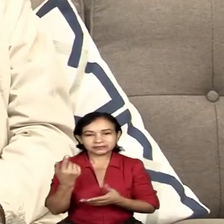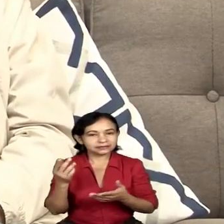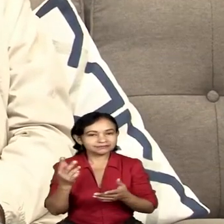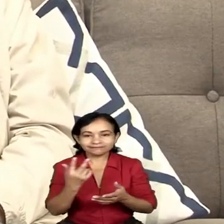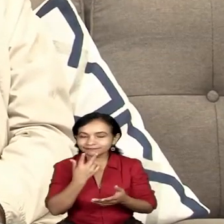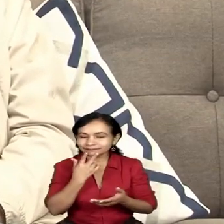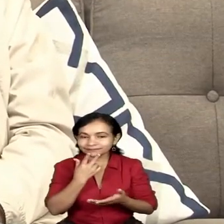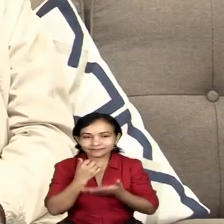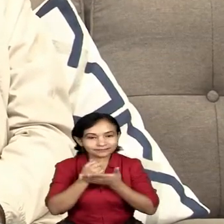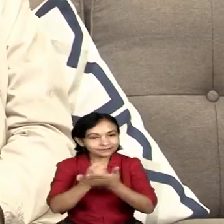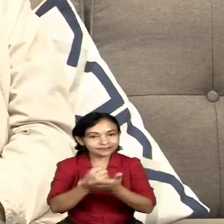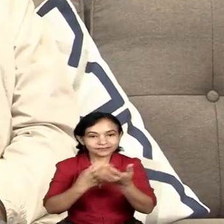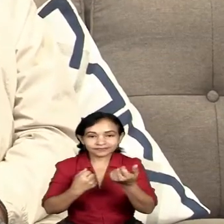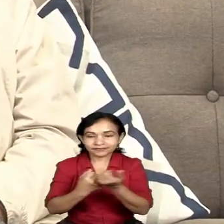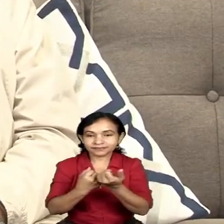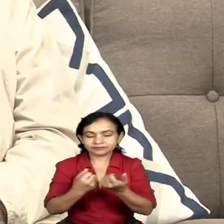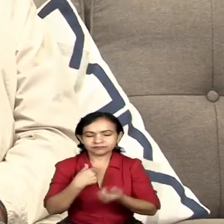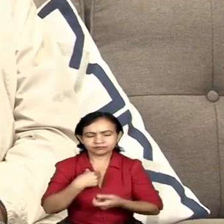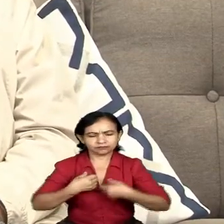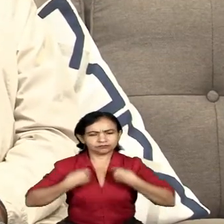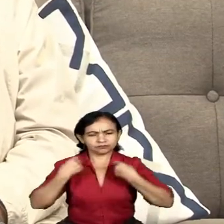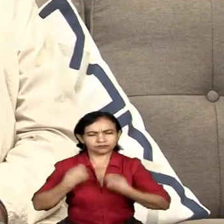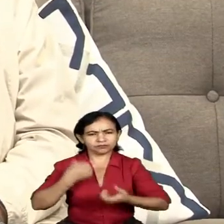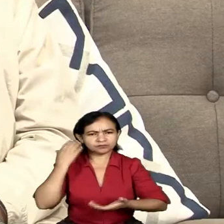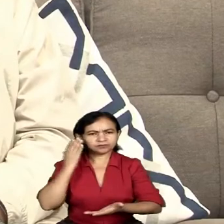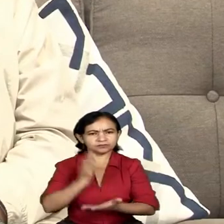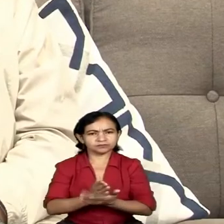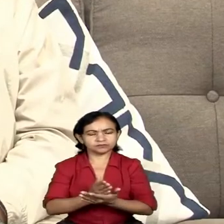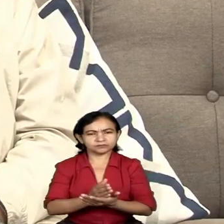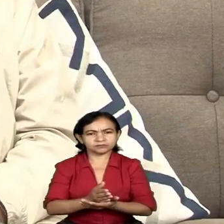ninguno. Y decide